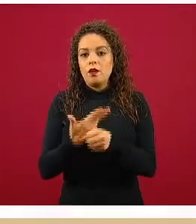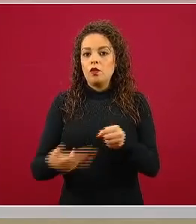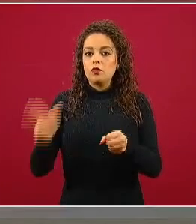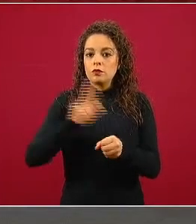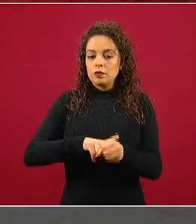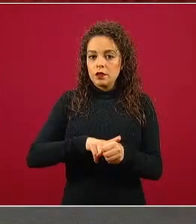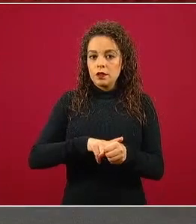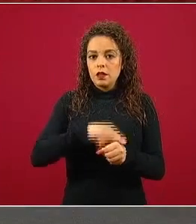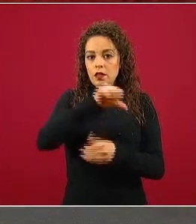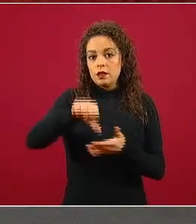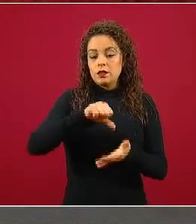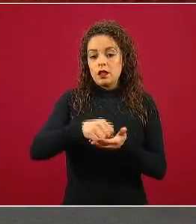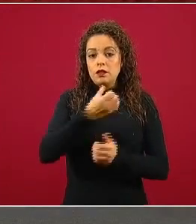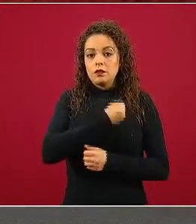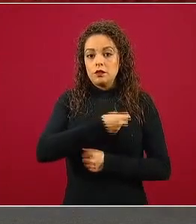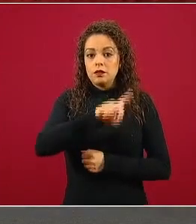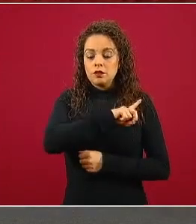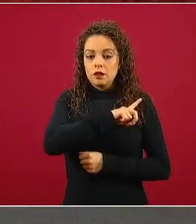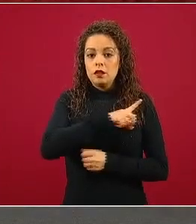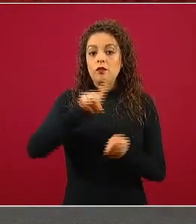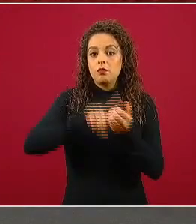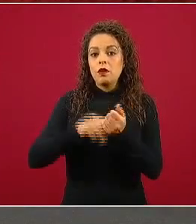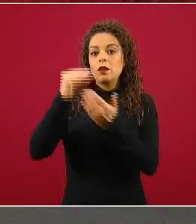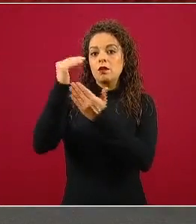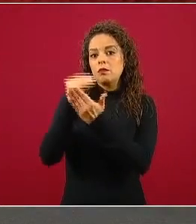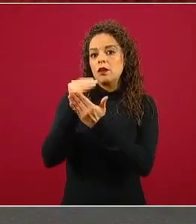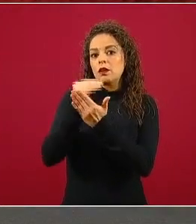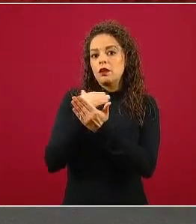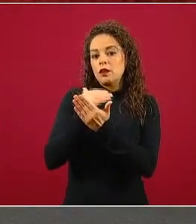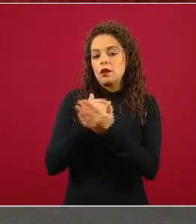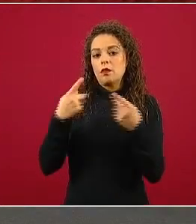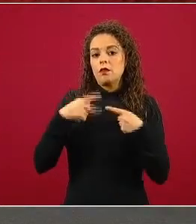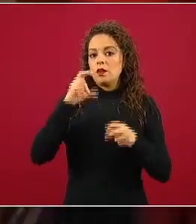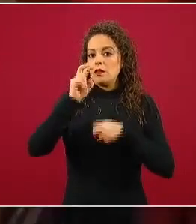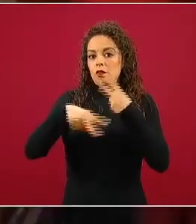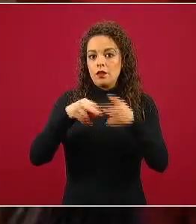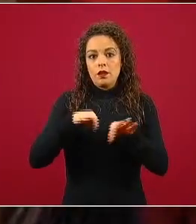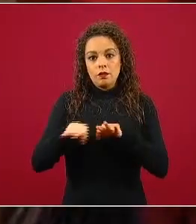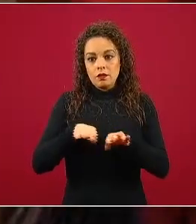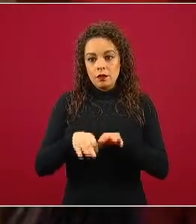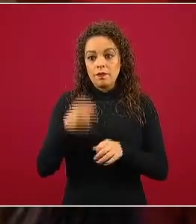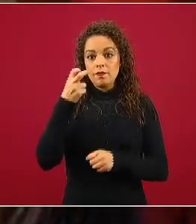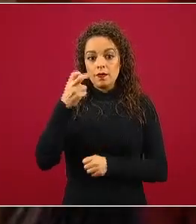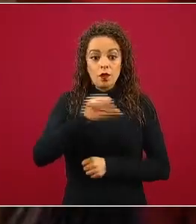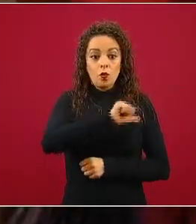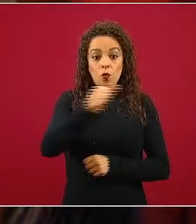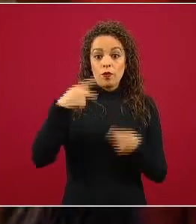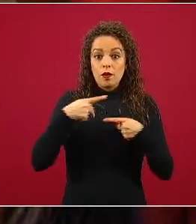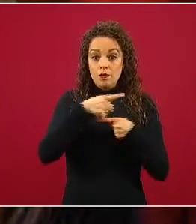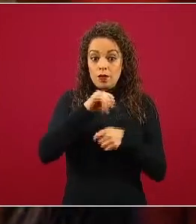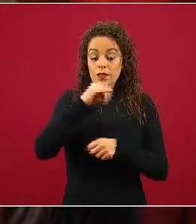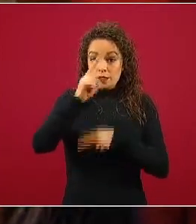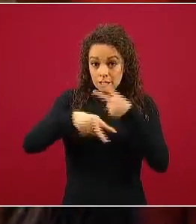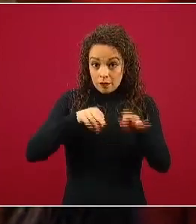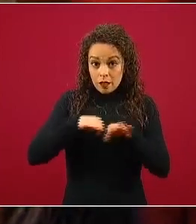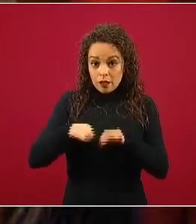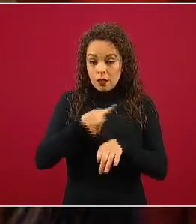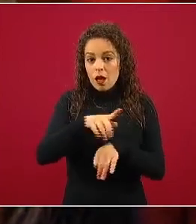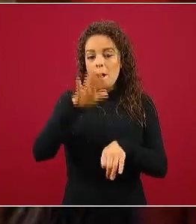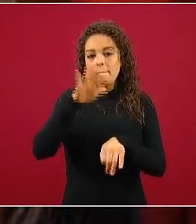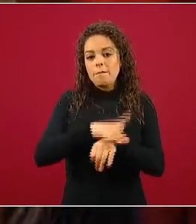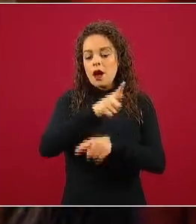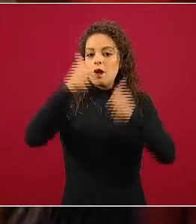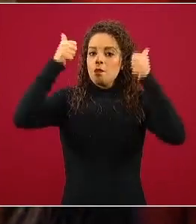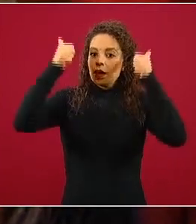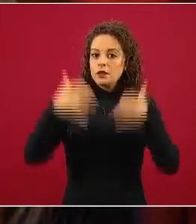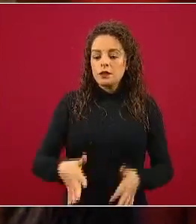de salud, haya una disminución de personal y esto genere una carga laboral en esta reorganización. Obviamente